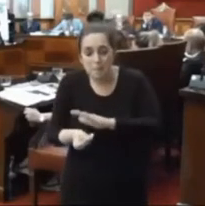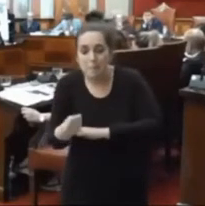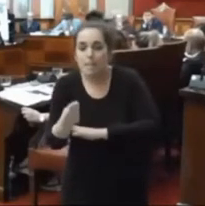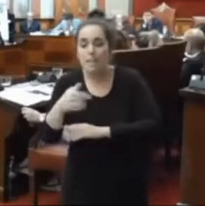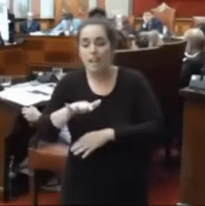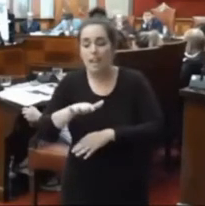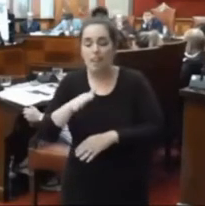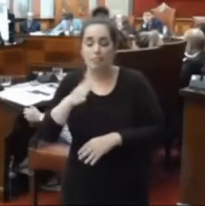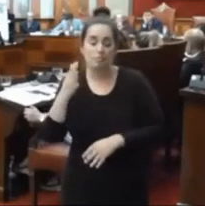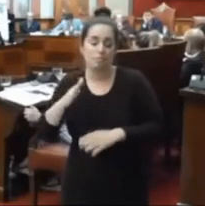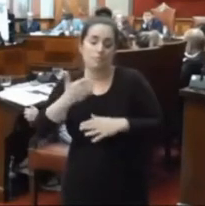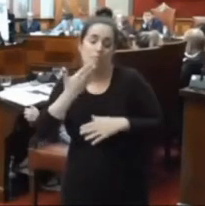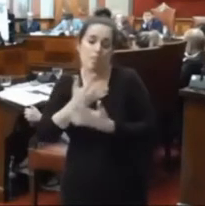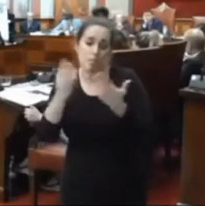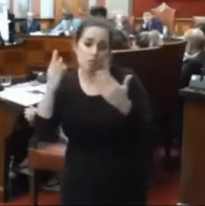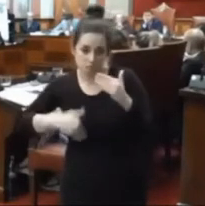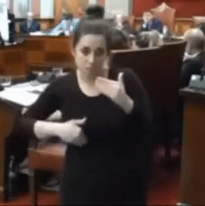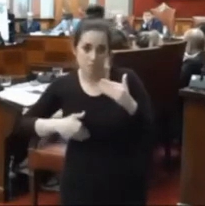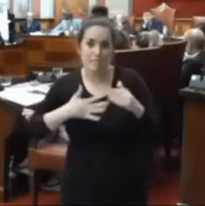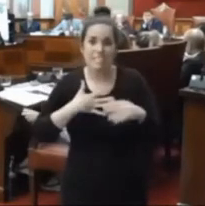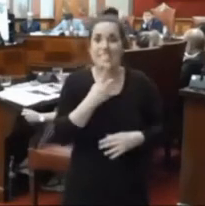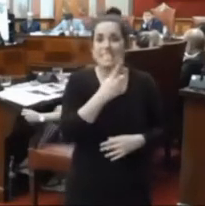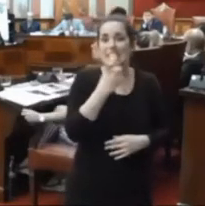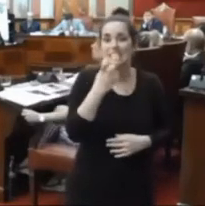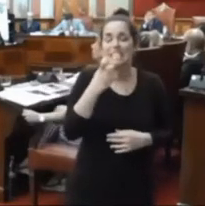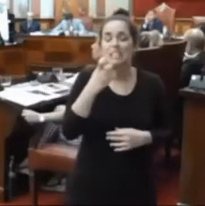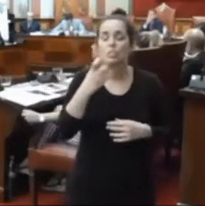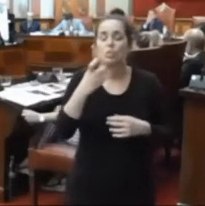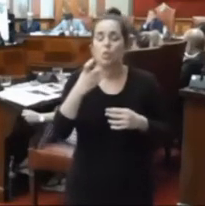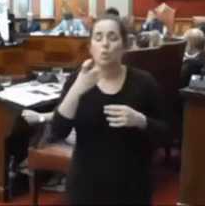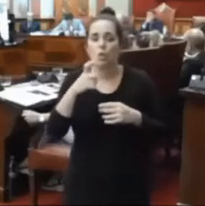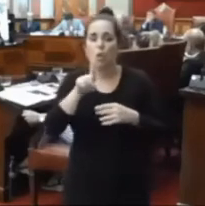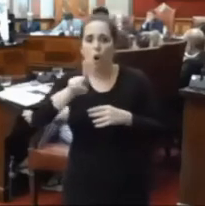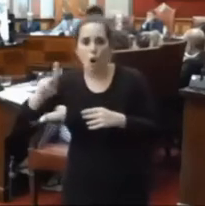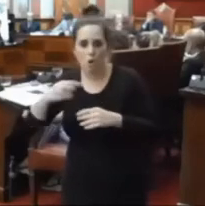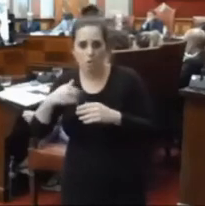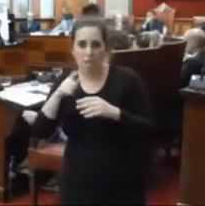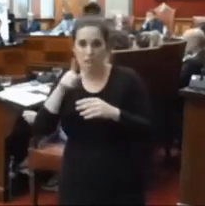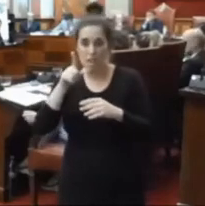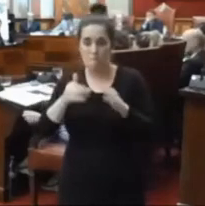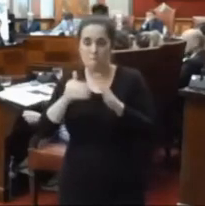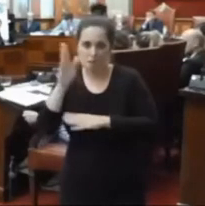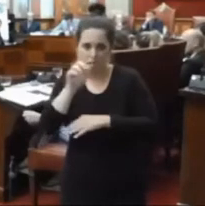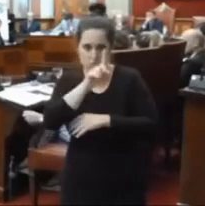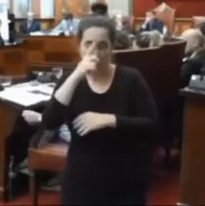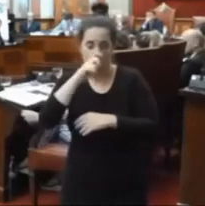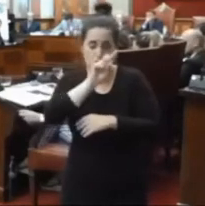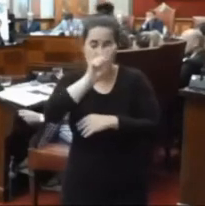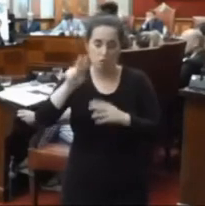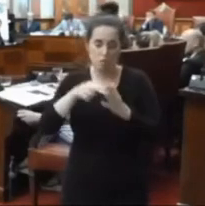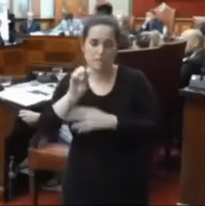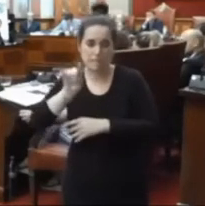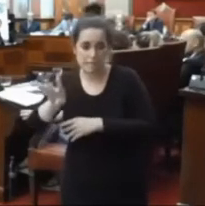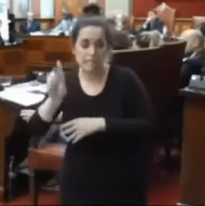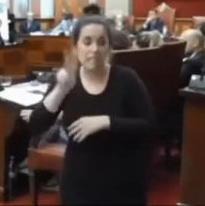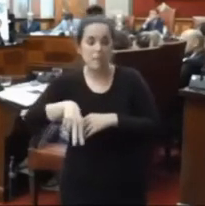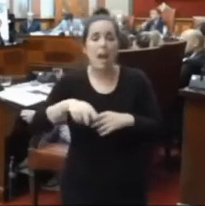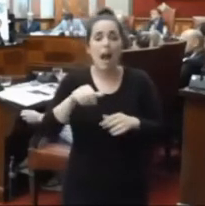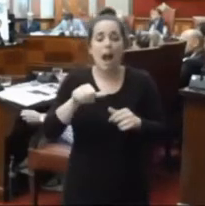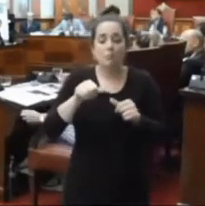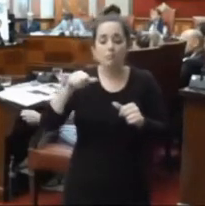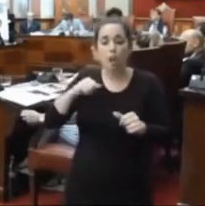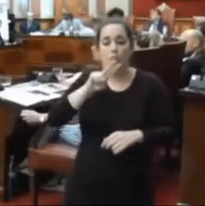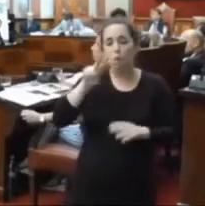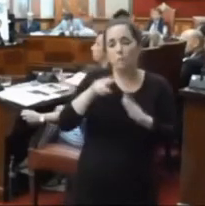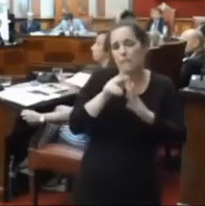en 2014 y 11 más que en 2013. Otra dura realidad que nos encontramos es el aumento desde el año 2005